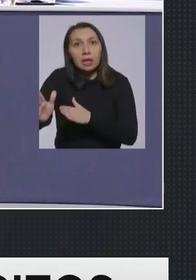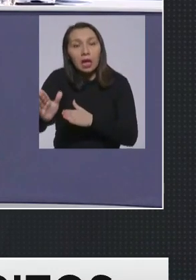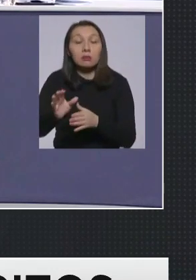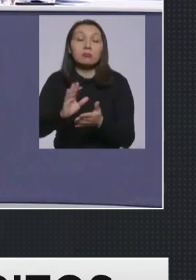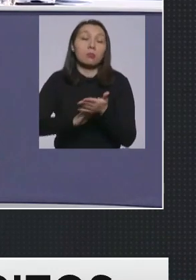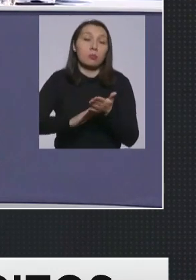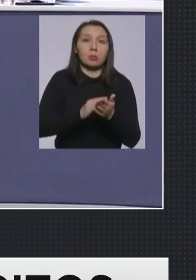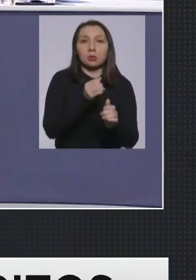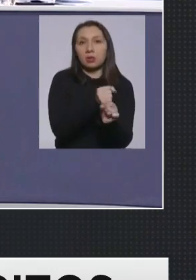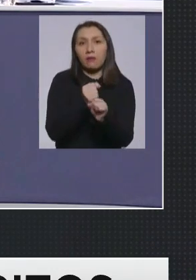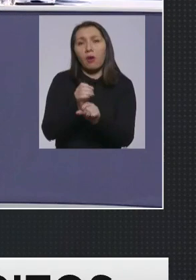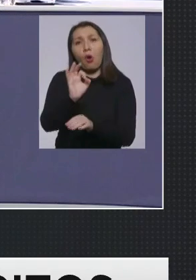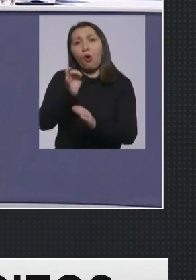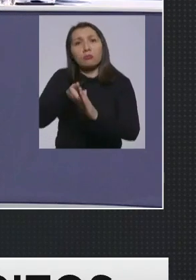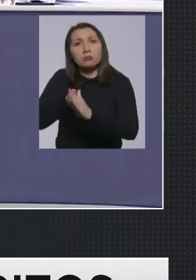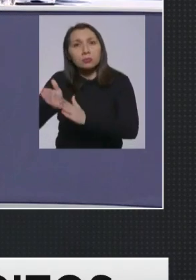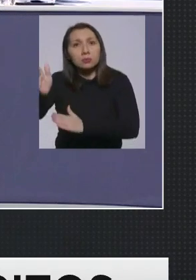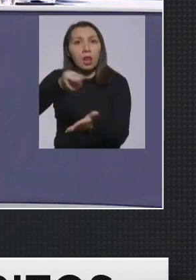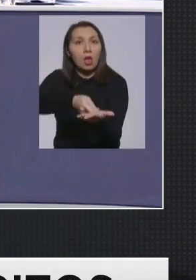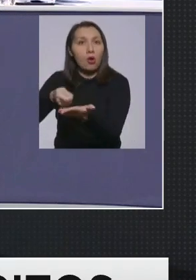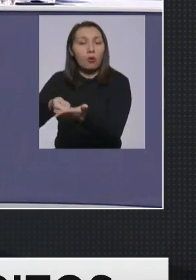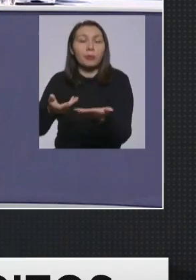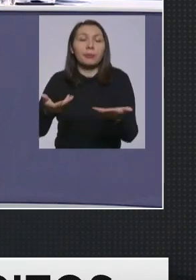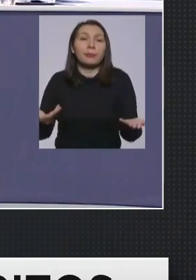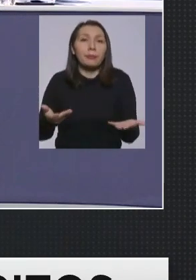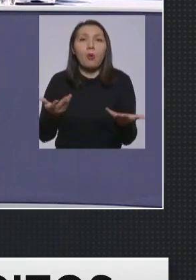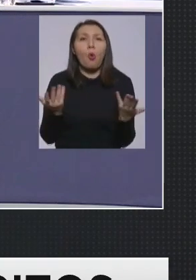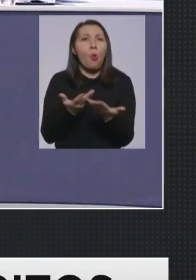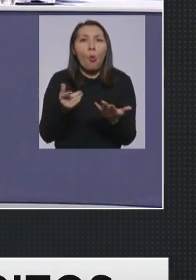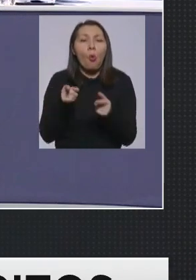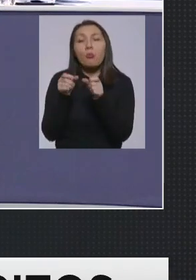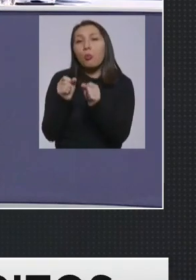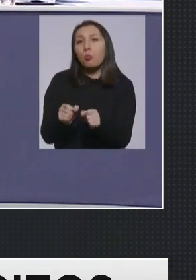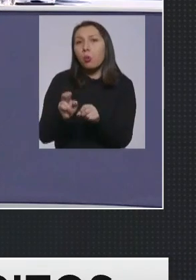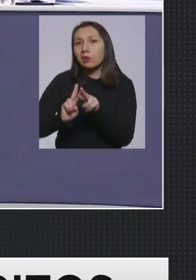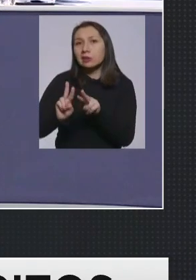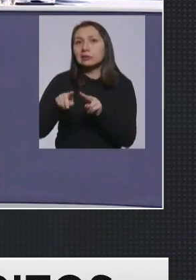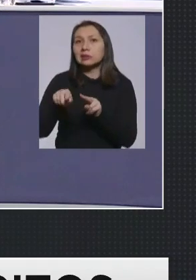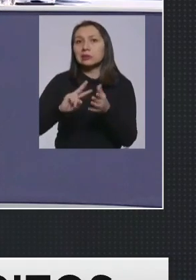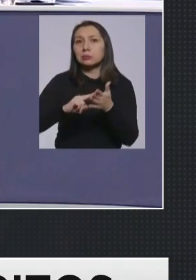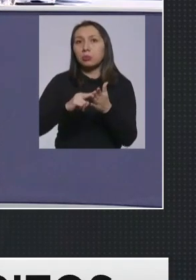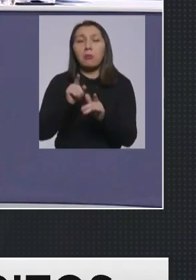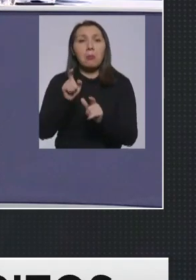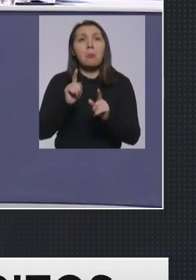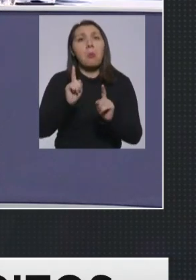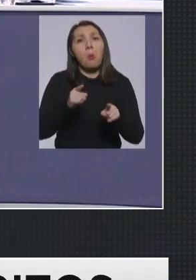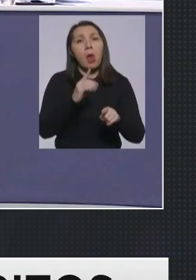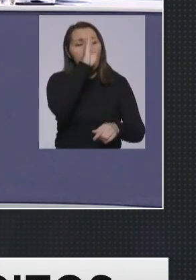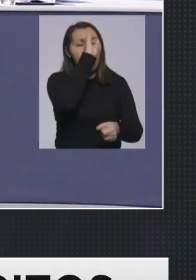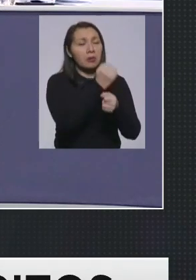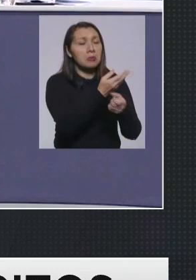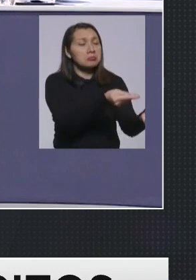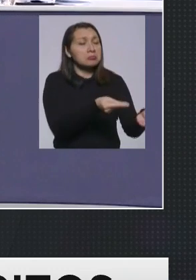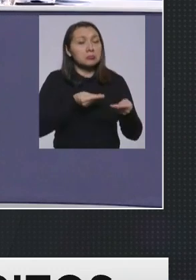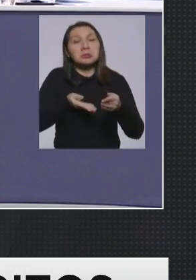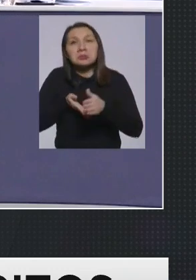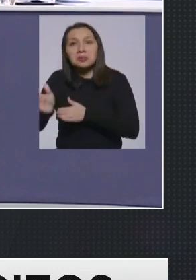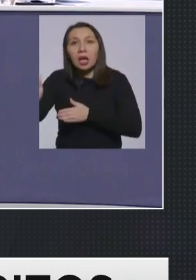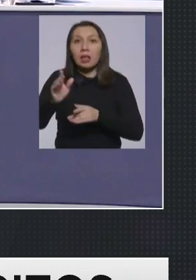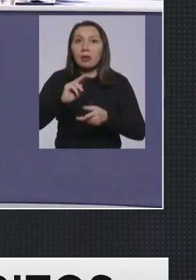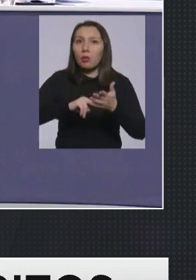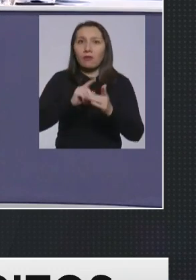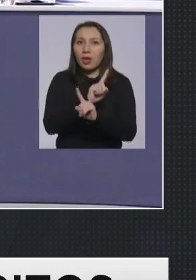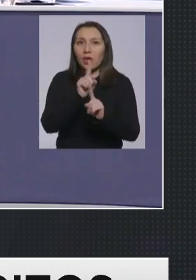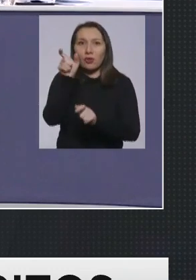trabajar o ir a comprar en definitiva entonces como sé cómo se puede resolver este tema si la gente saca supervisó el problema no es la